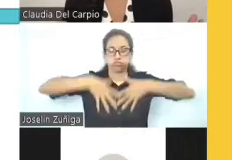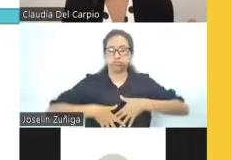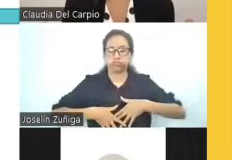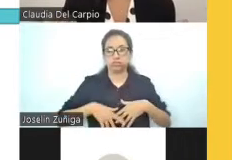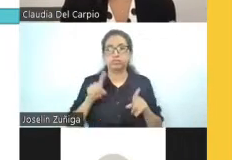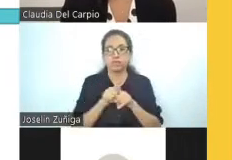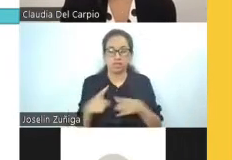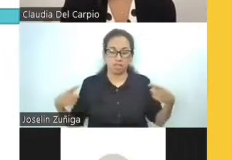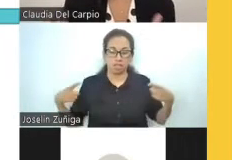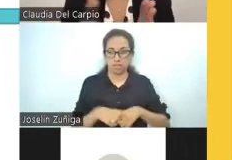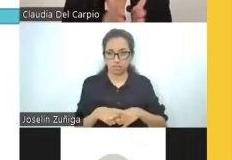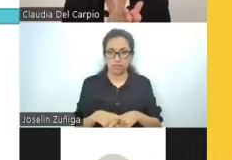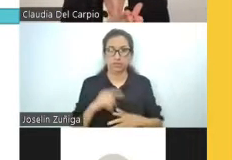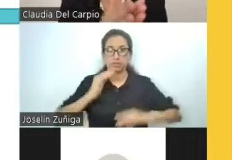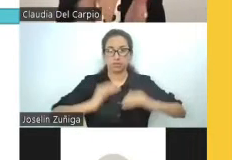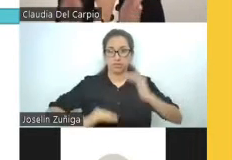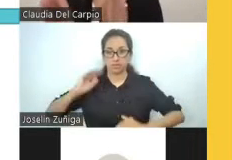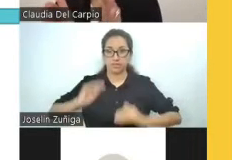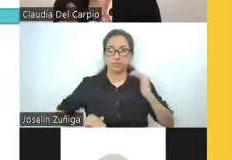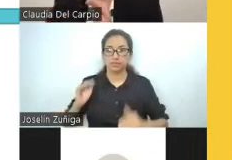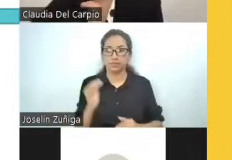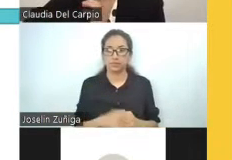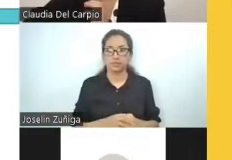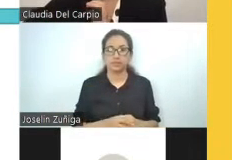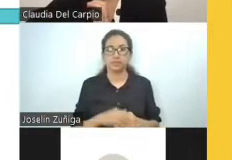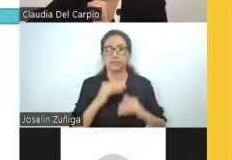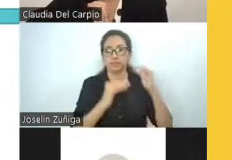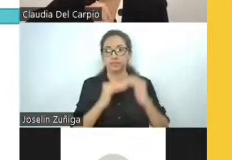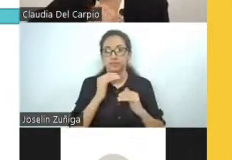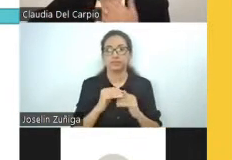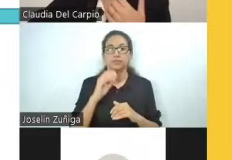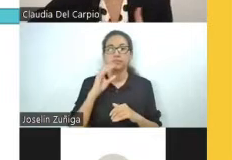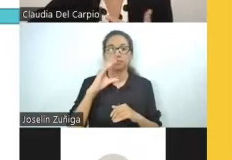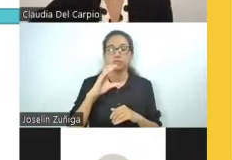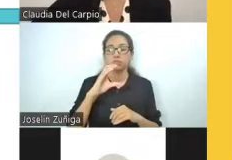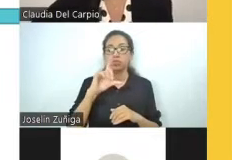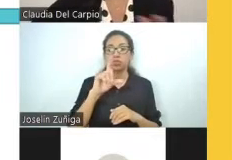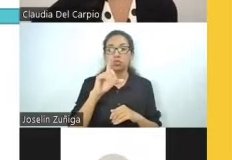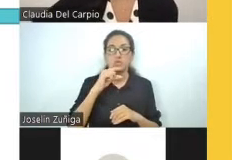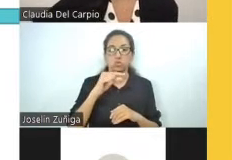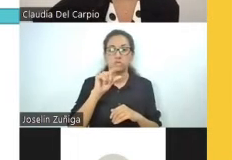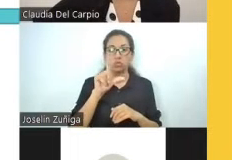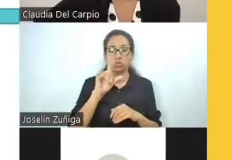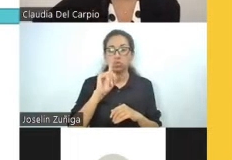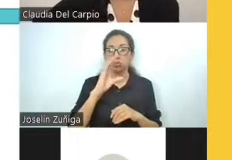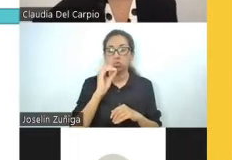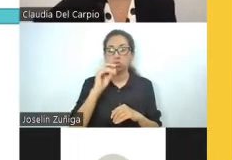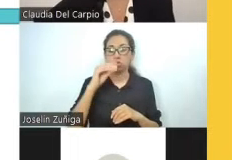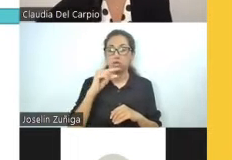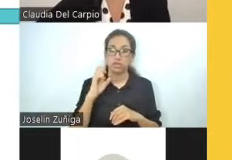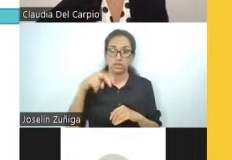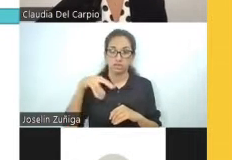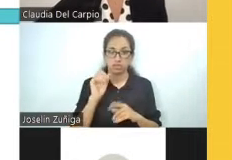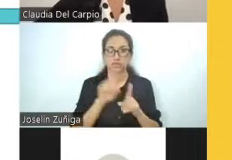tanto puede afectar los niveles de estrógeno, los niveles de los depósitos de glucógeno y por lo tanto la cantidad de ácido láctico que se